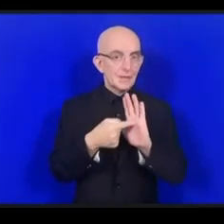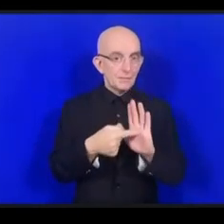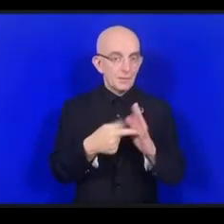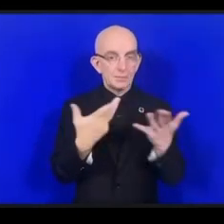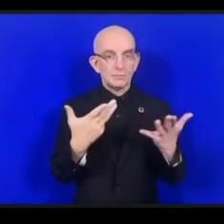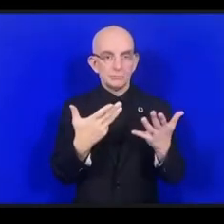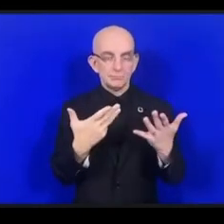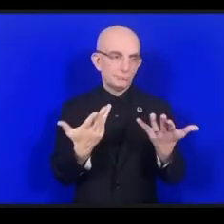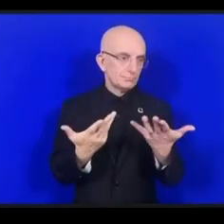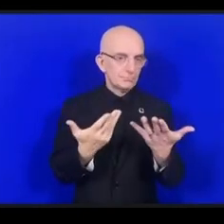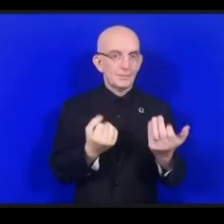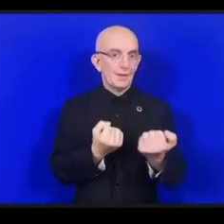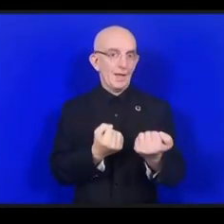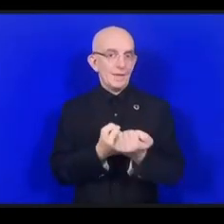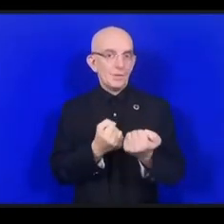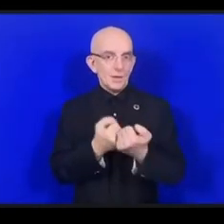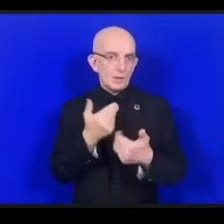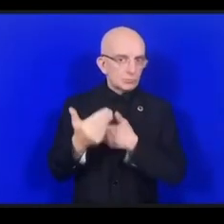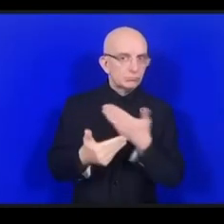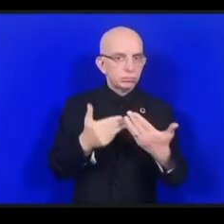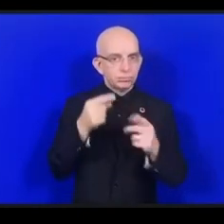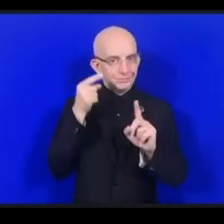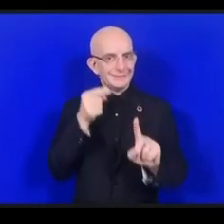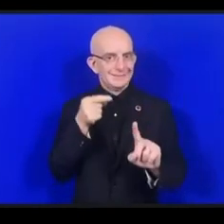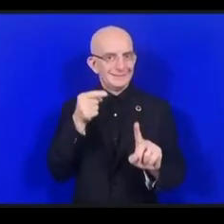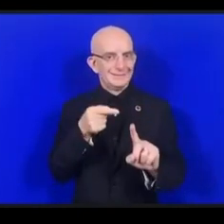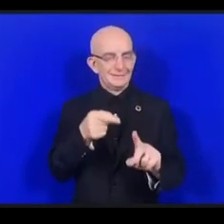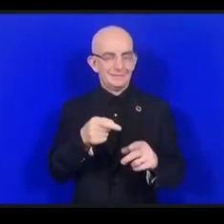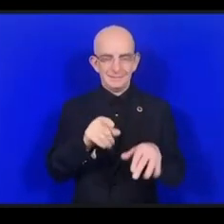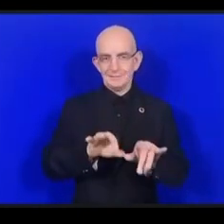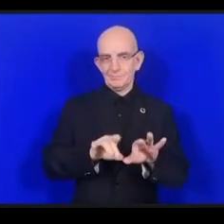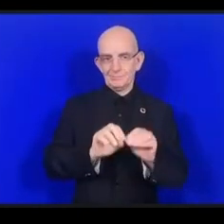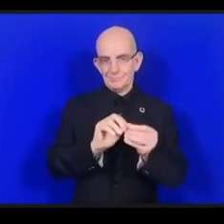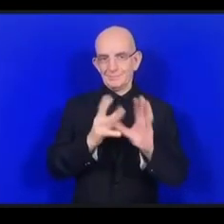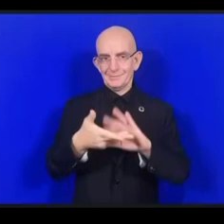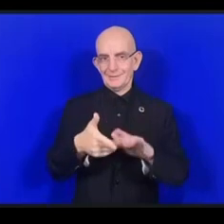términos de la defensa y promoción del